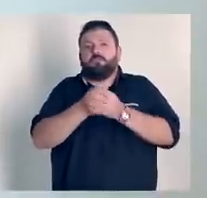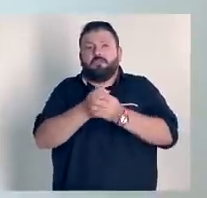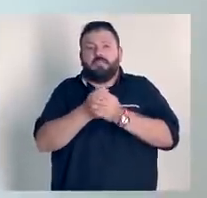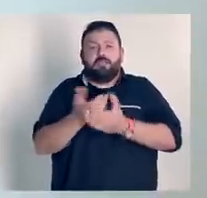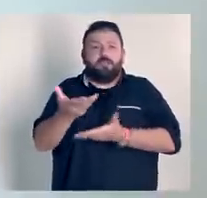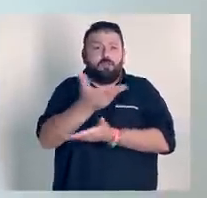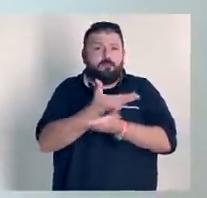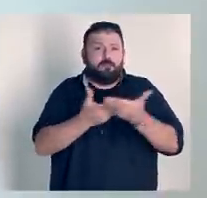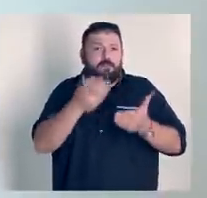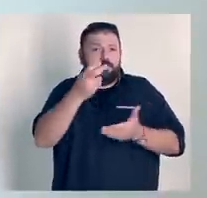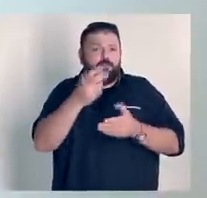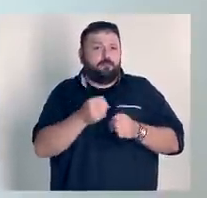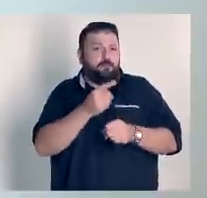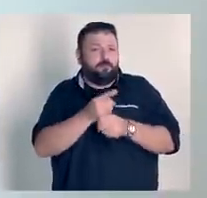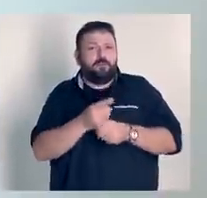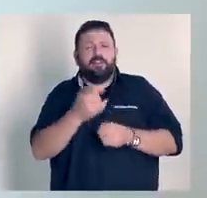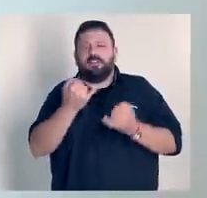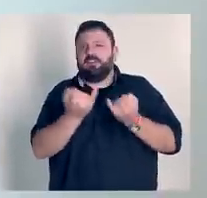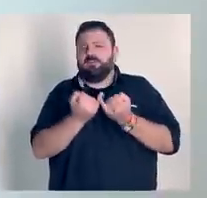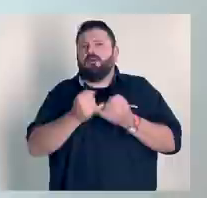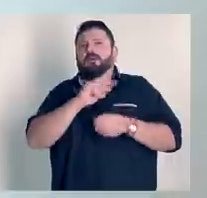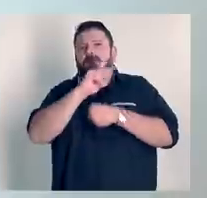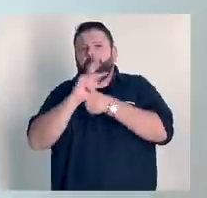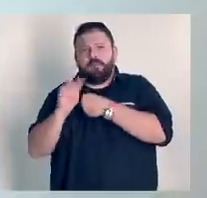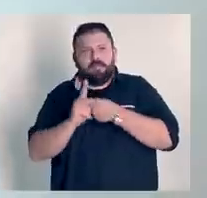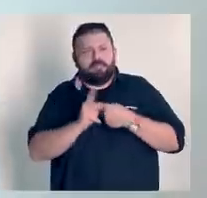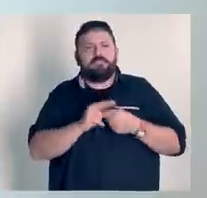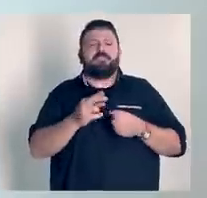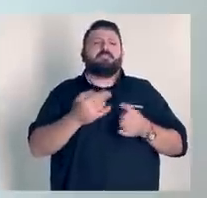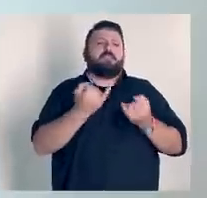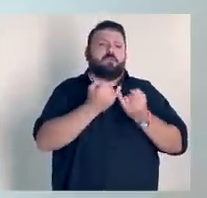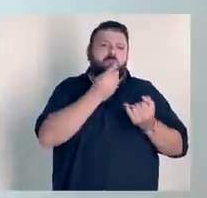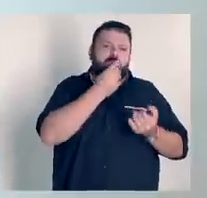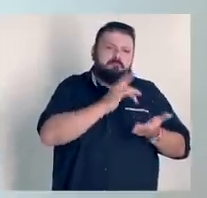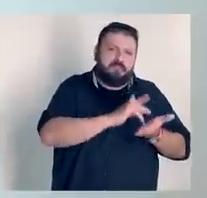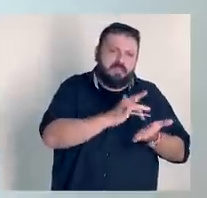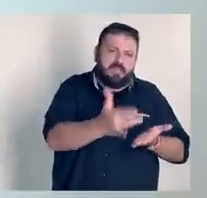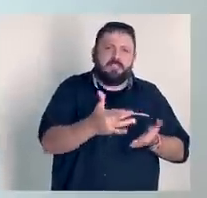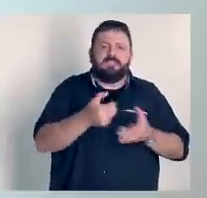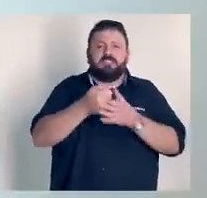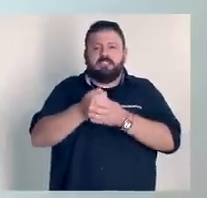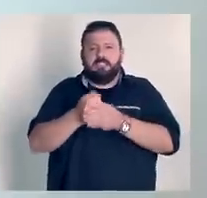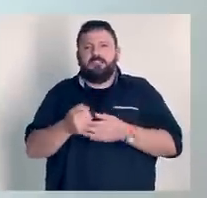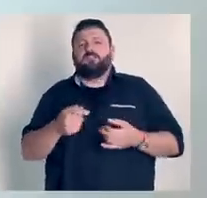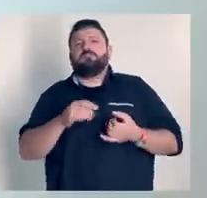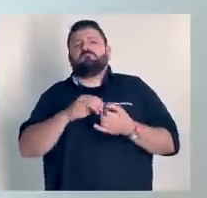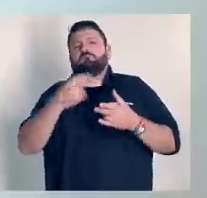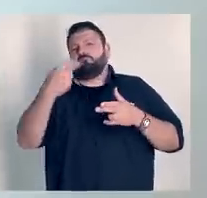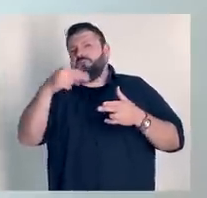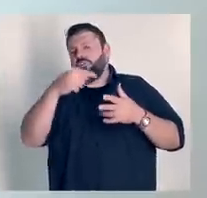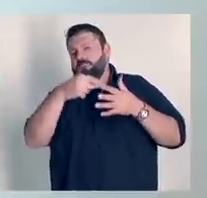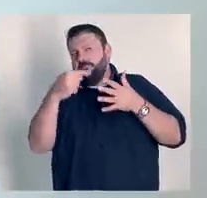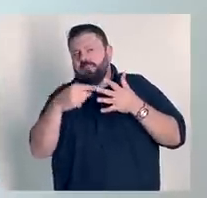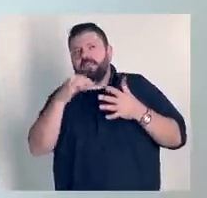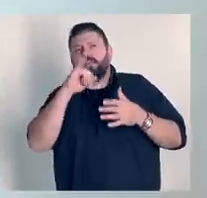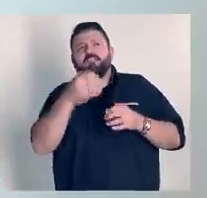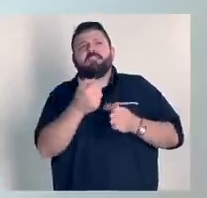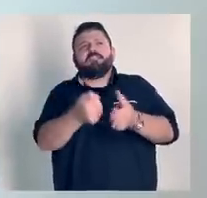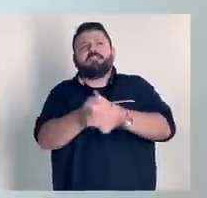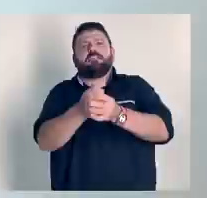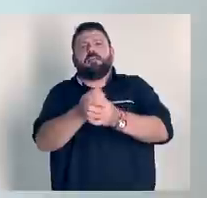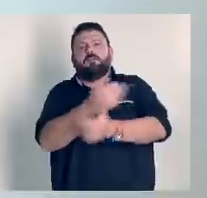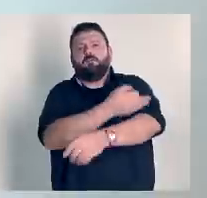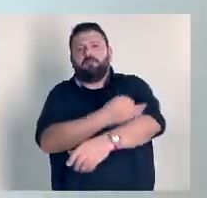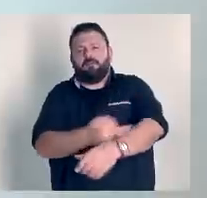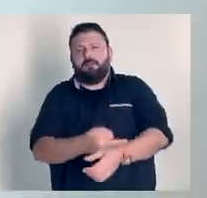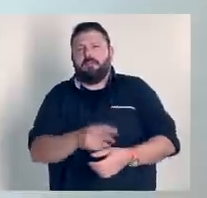y muchos más de países. A Raúl, gracias por los saludos. Jorge Castillo, saludos familia. Vilma,